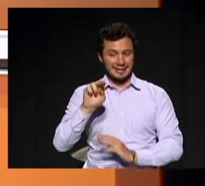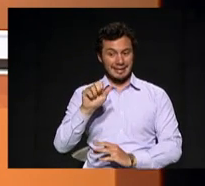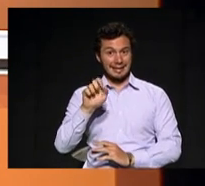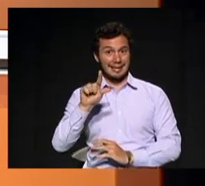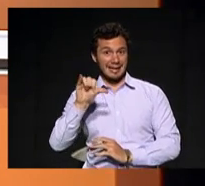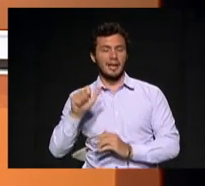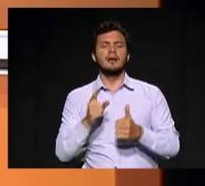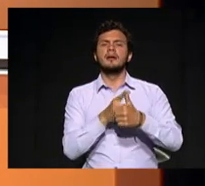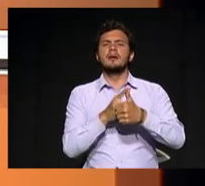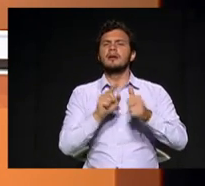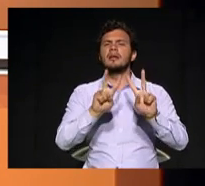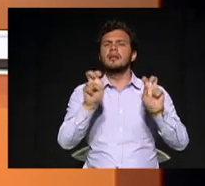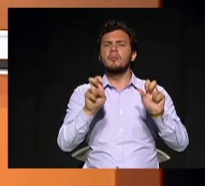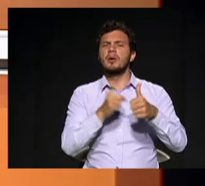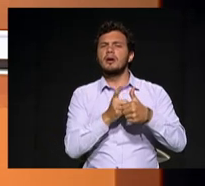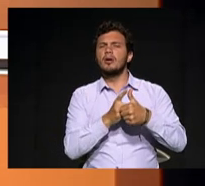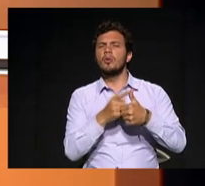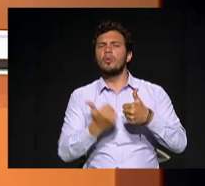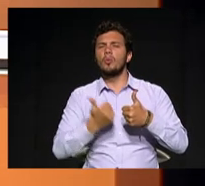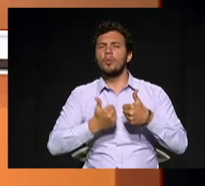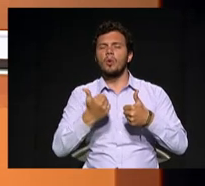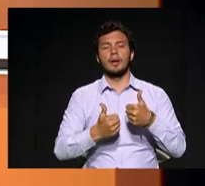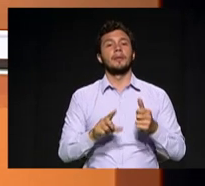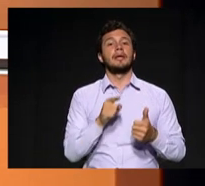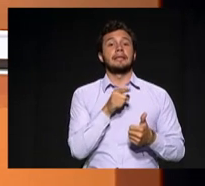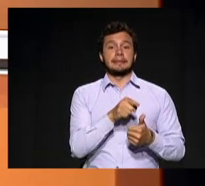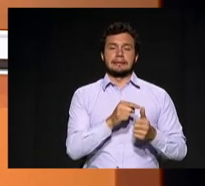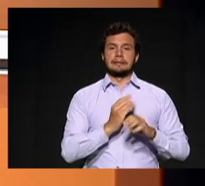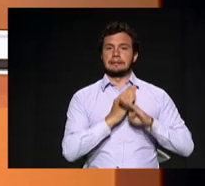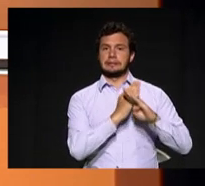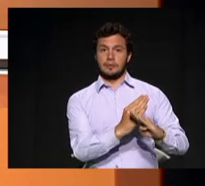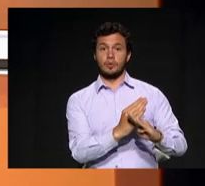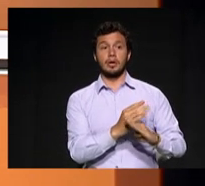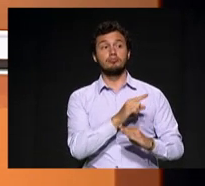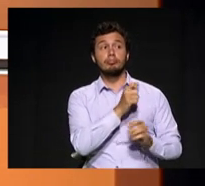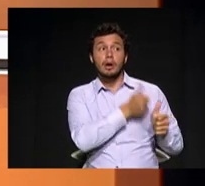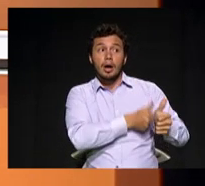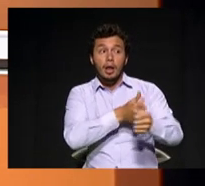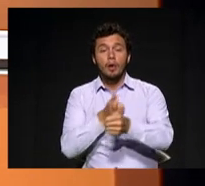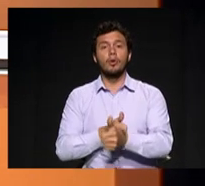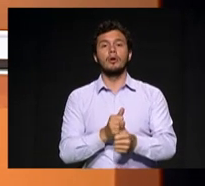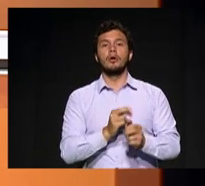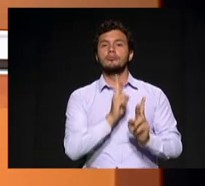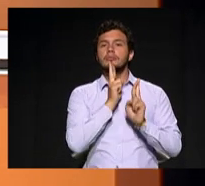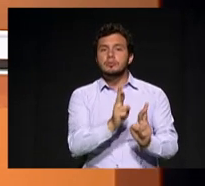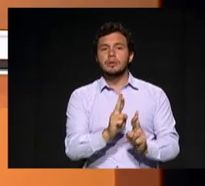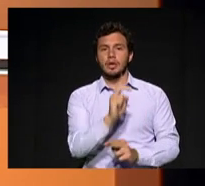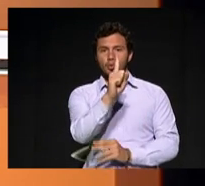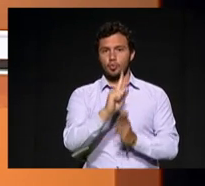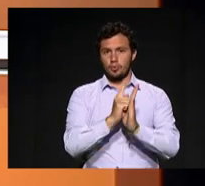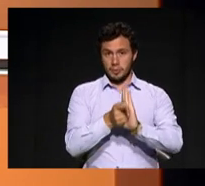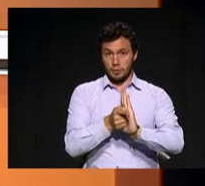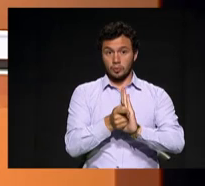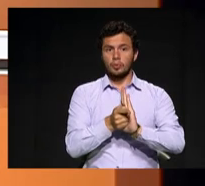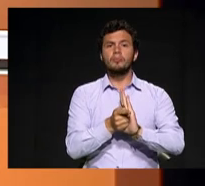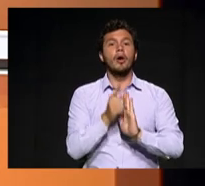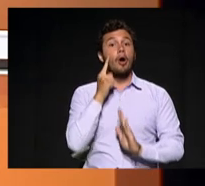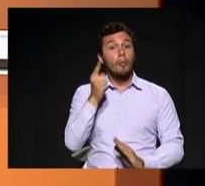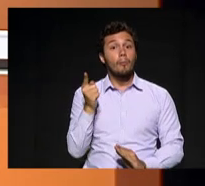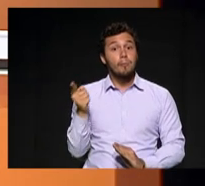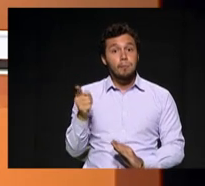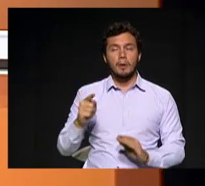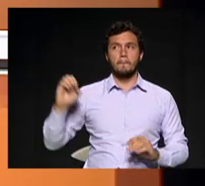recordamos que la misma pregunta para todos tienen un minuto de respuesta y se les va a ir contando el tiempo en un reloj que aparecerá en sus